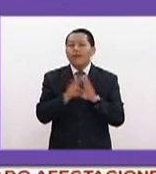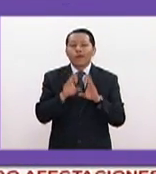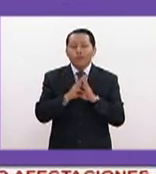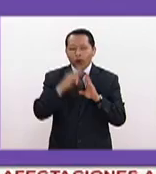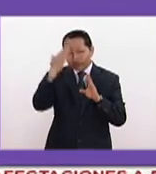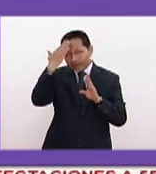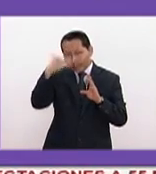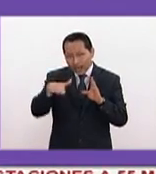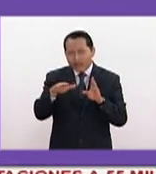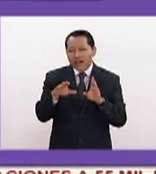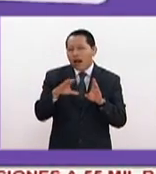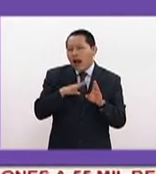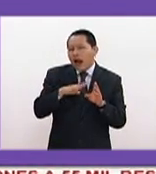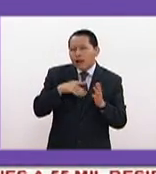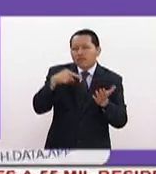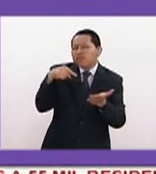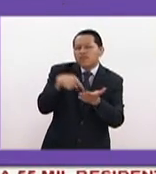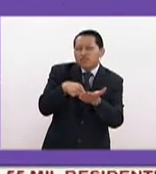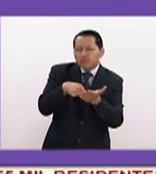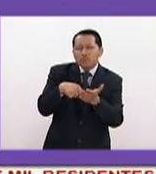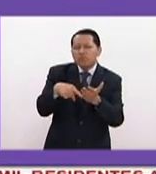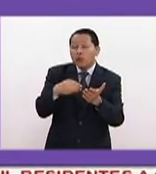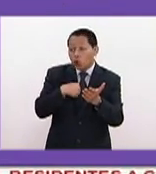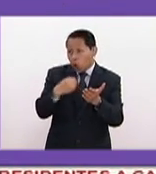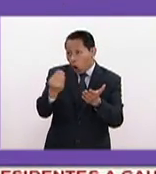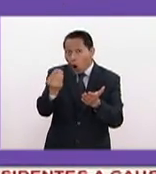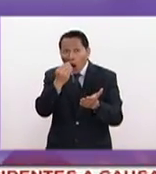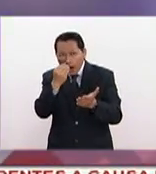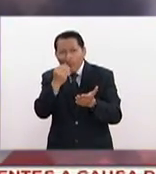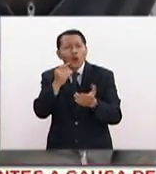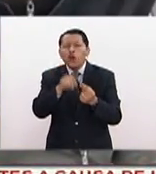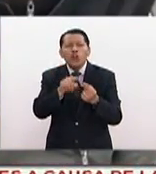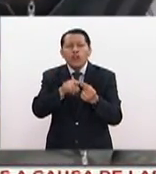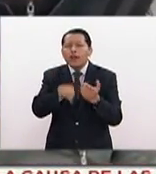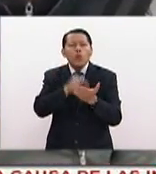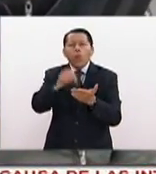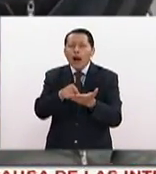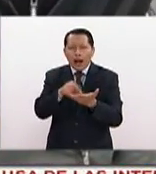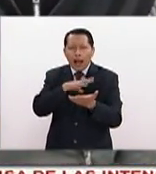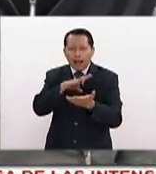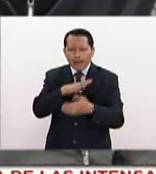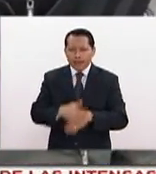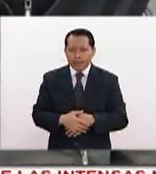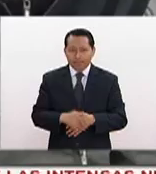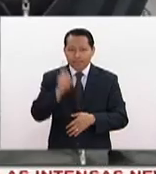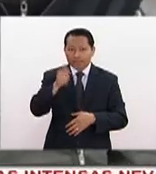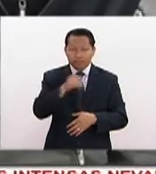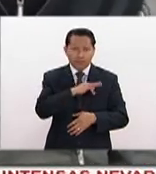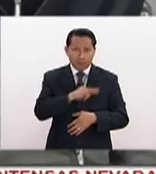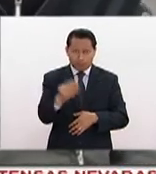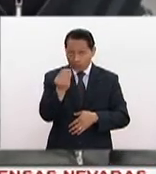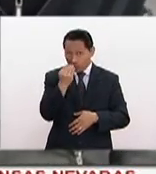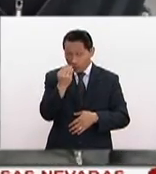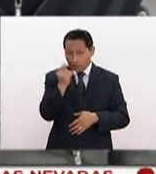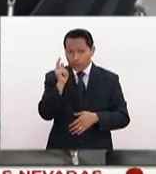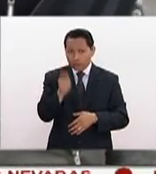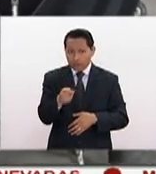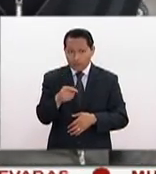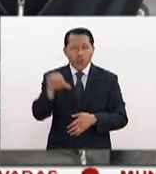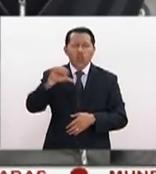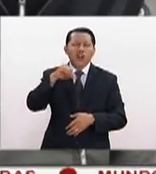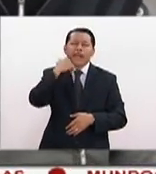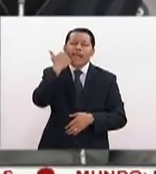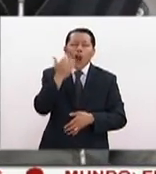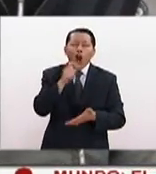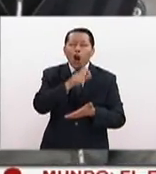saber exactamente de dónde provienen los alimentos que comerá en su mesa. Lo único que tienes que hacer si eres un consumidor es decir, hoy quiero